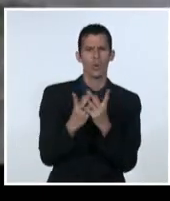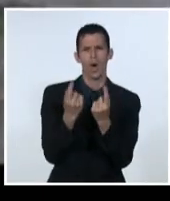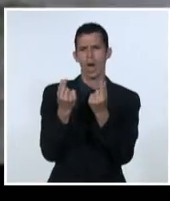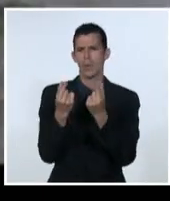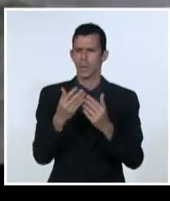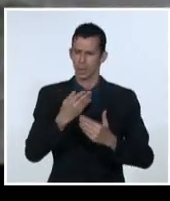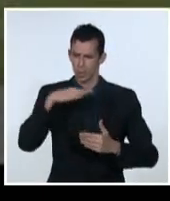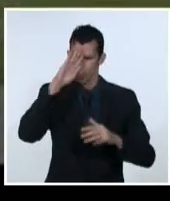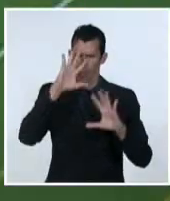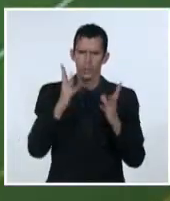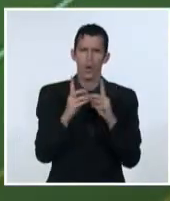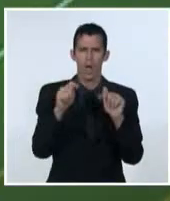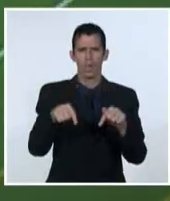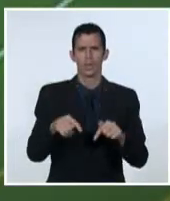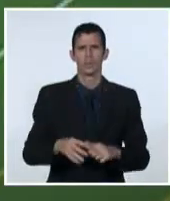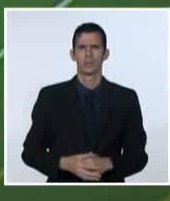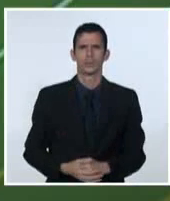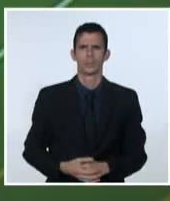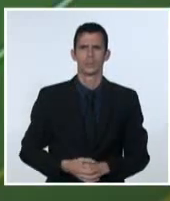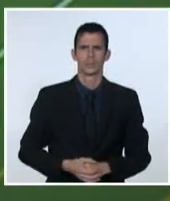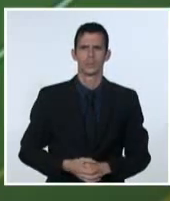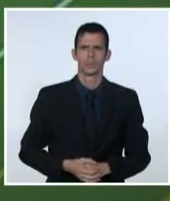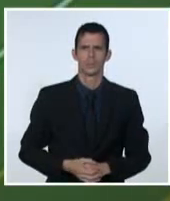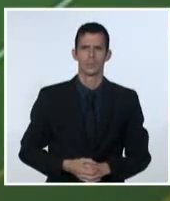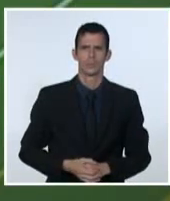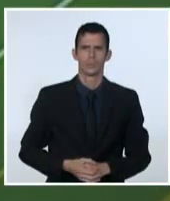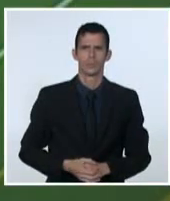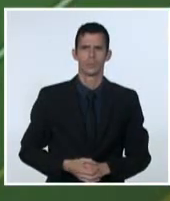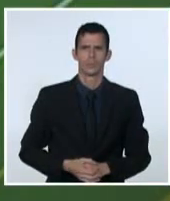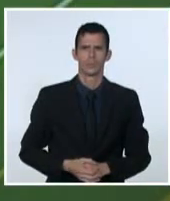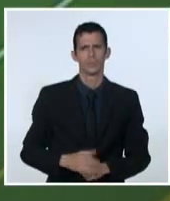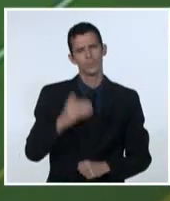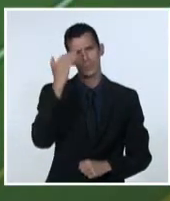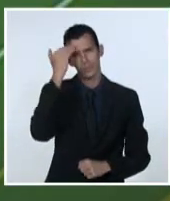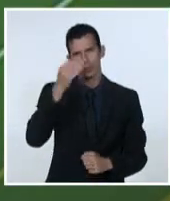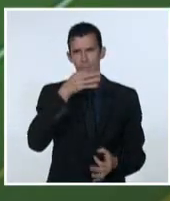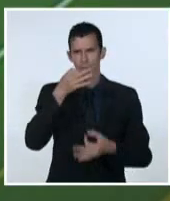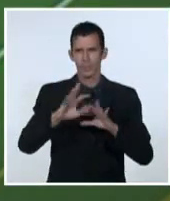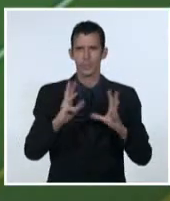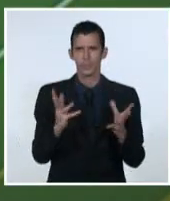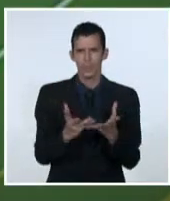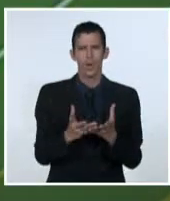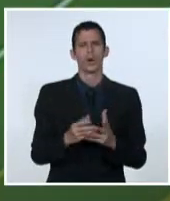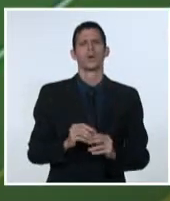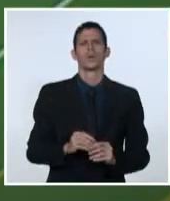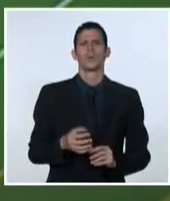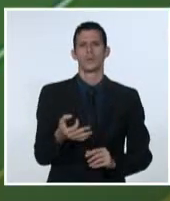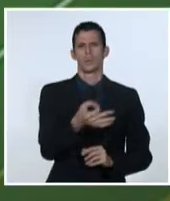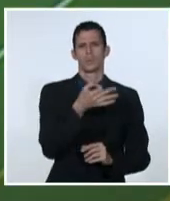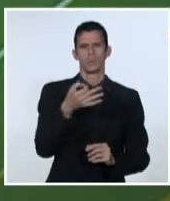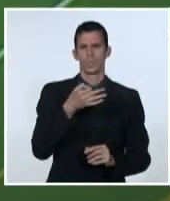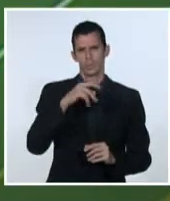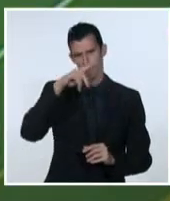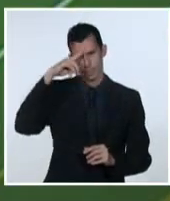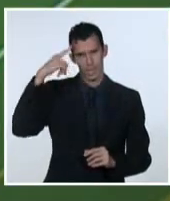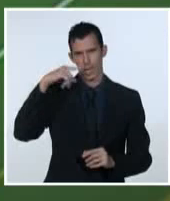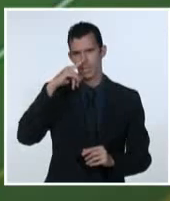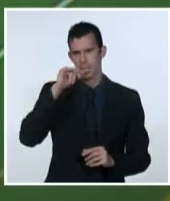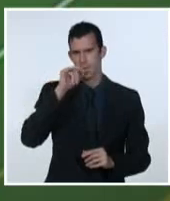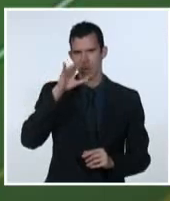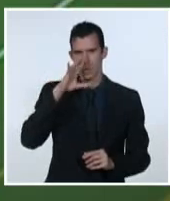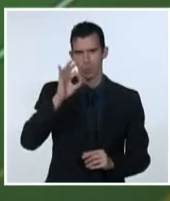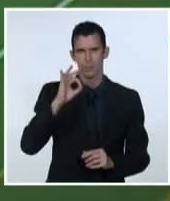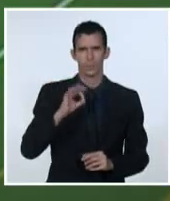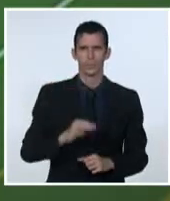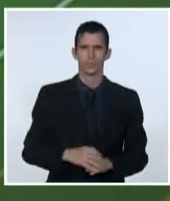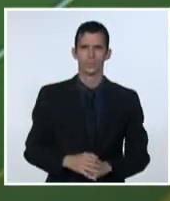canal cubano de noticias Muchísimas gracias también por la información desde el municipio de sandino y esta mañana en el